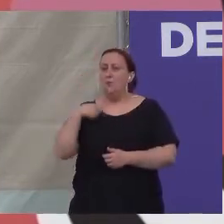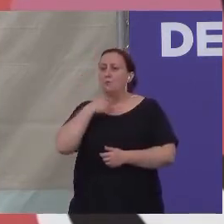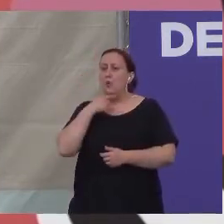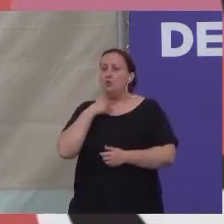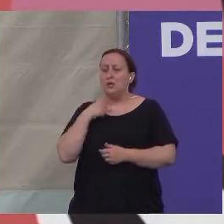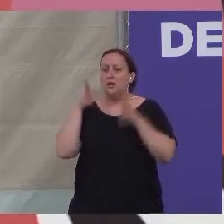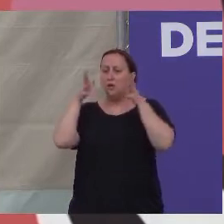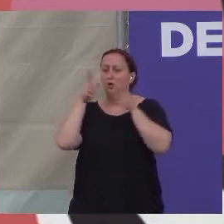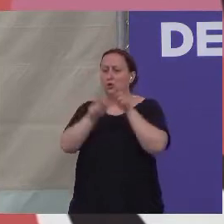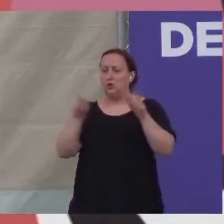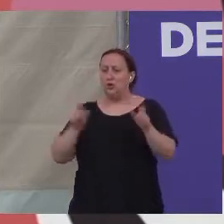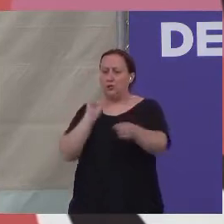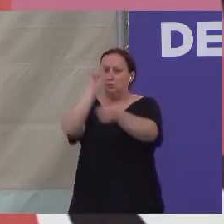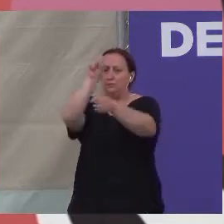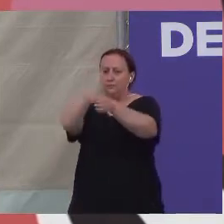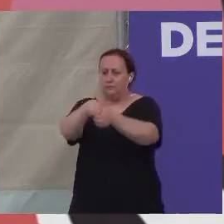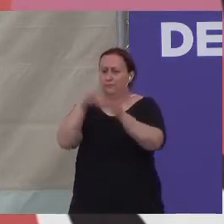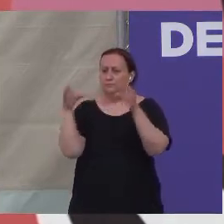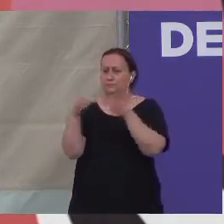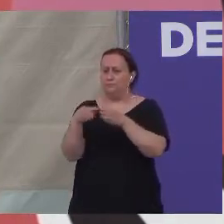Valenciano como representante de los círculos. Muchas gracias.